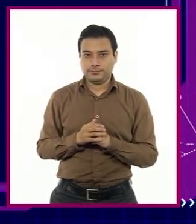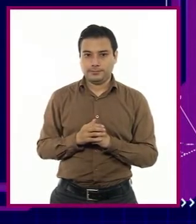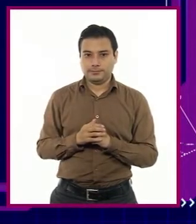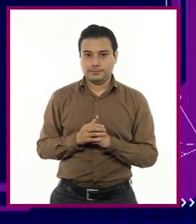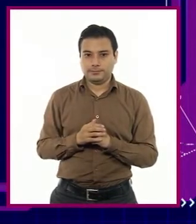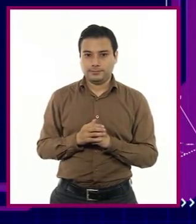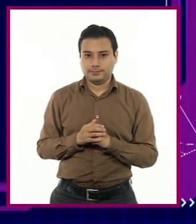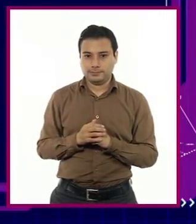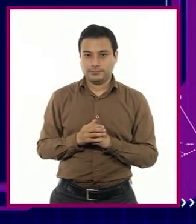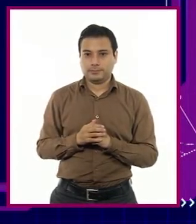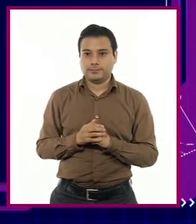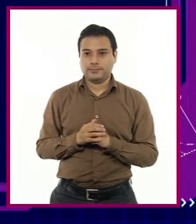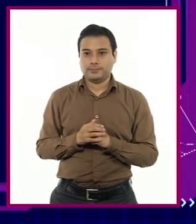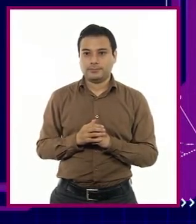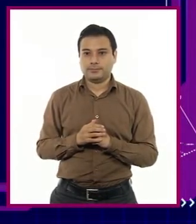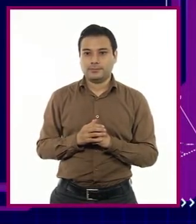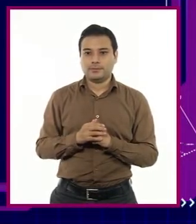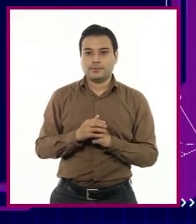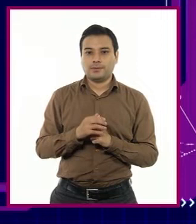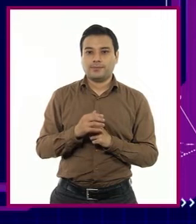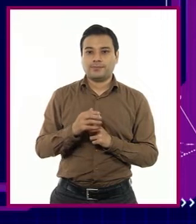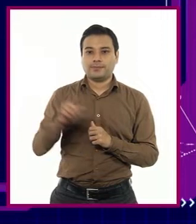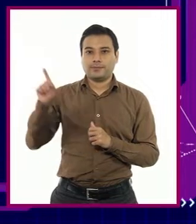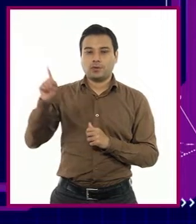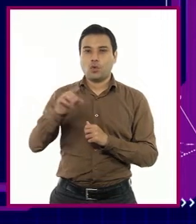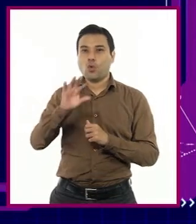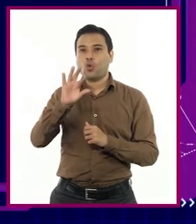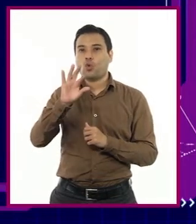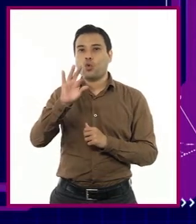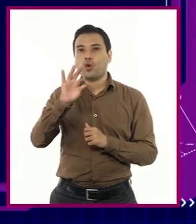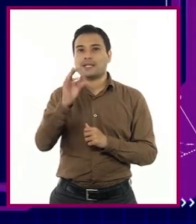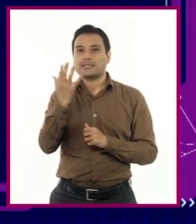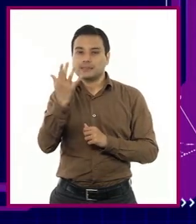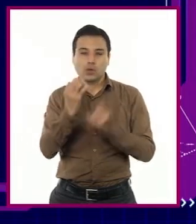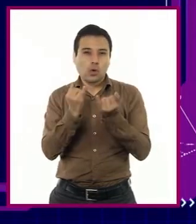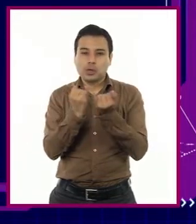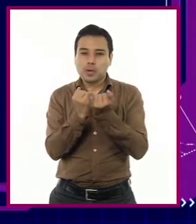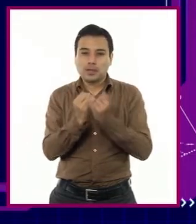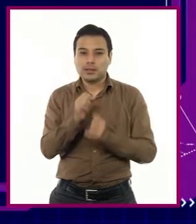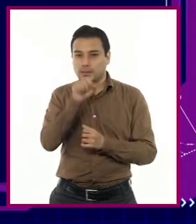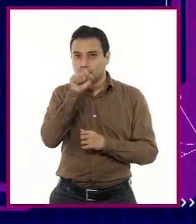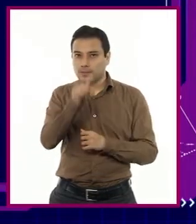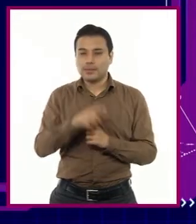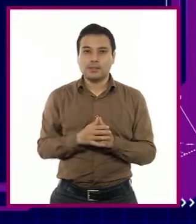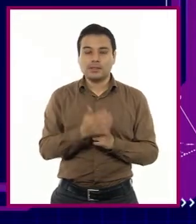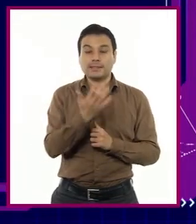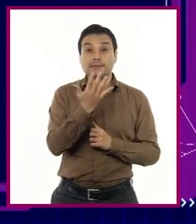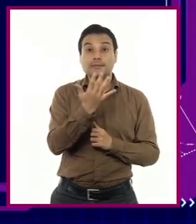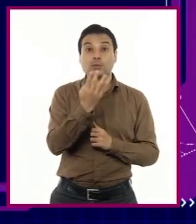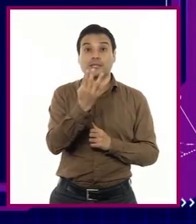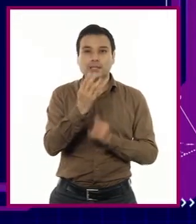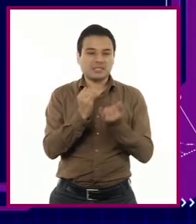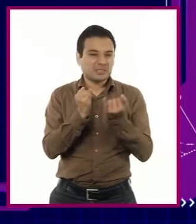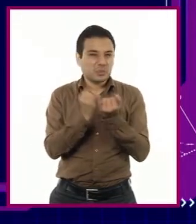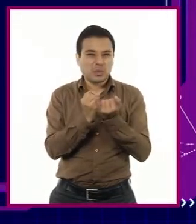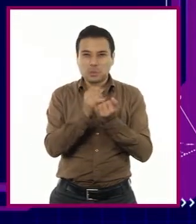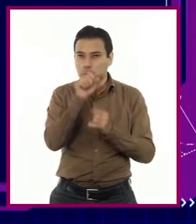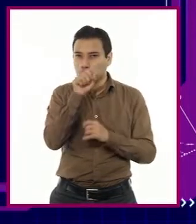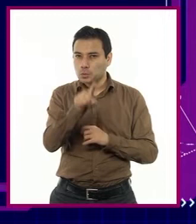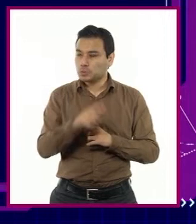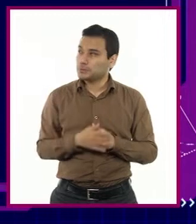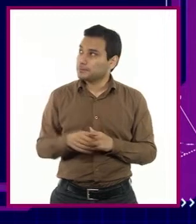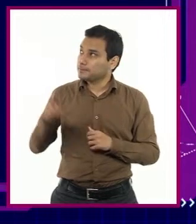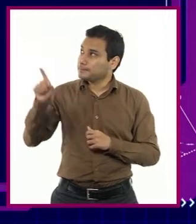grados. De igual manera, el ángulo MON es congruente con el ángulo RQP porque ambos